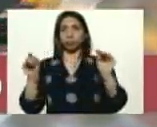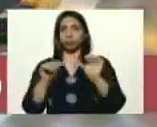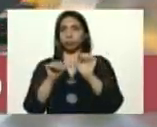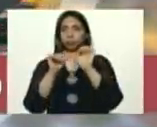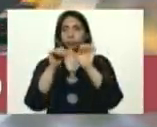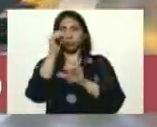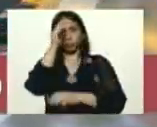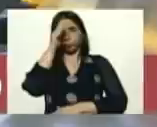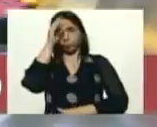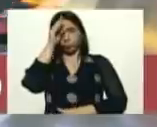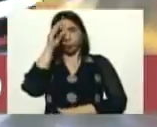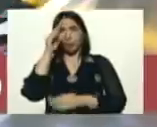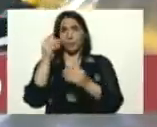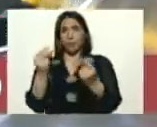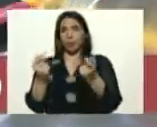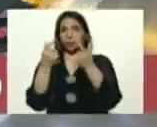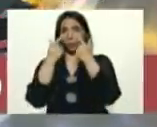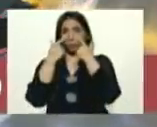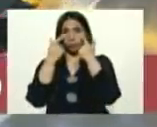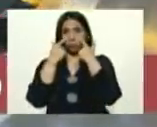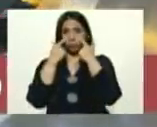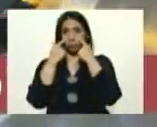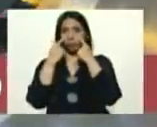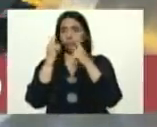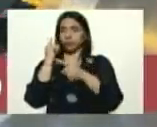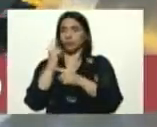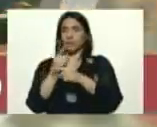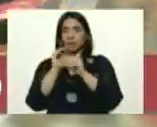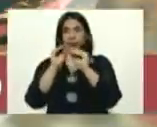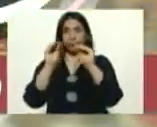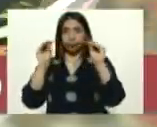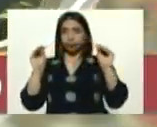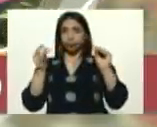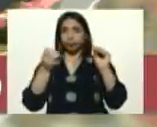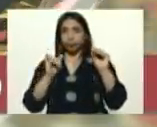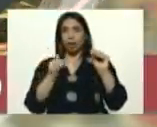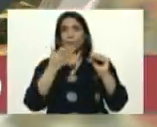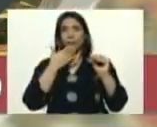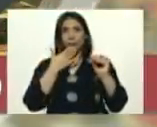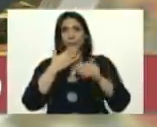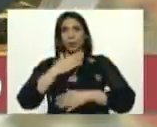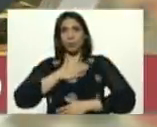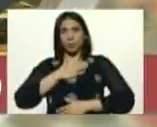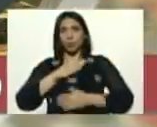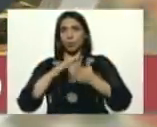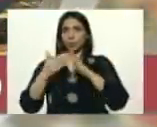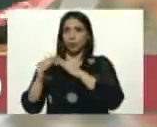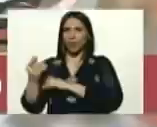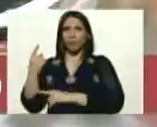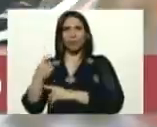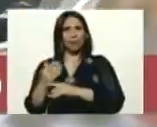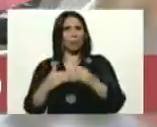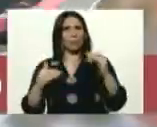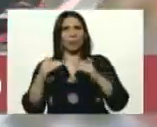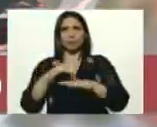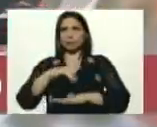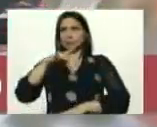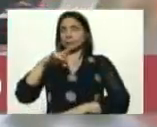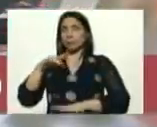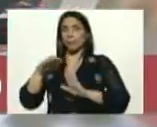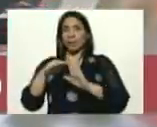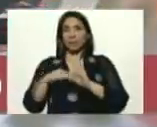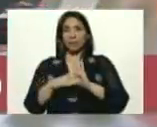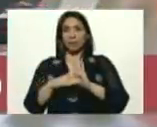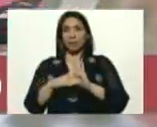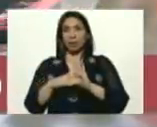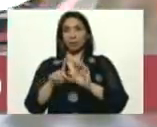la conciencia, a la alerta, al estar pendiente. Hay casos en mi comunidad, debo tener máximo y extremar las medidas.